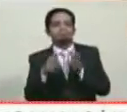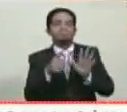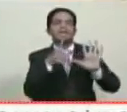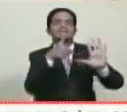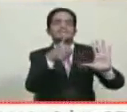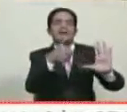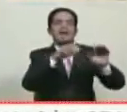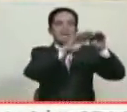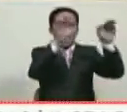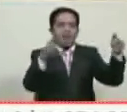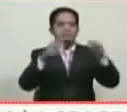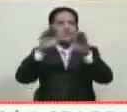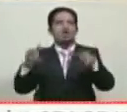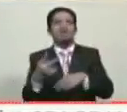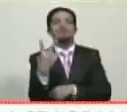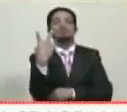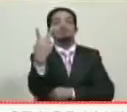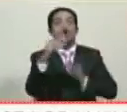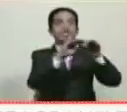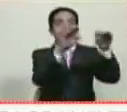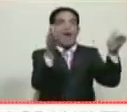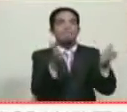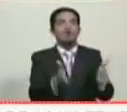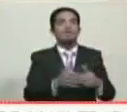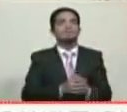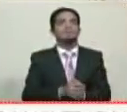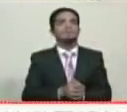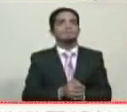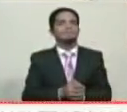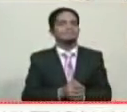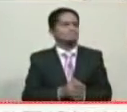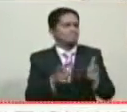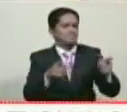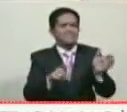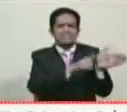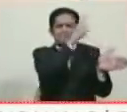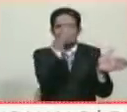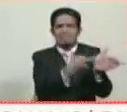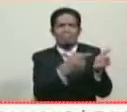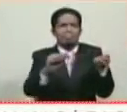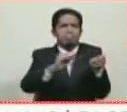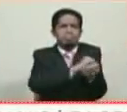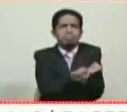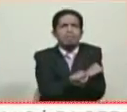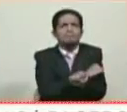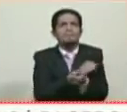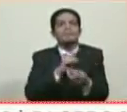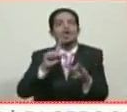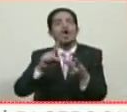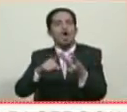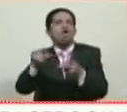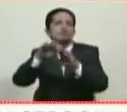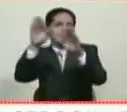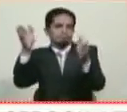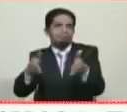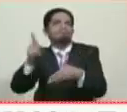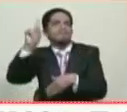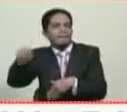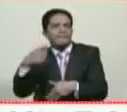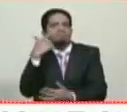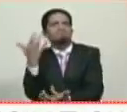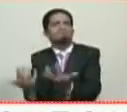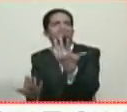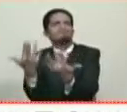galpones. 2 galpones se perdieron, tuvieron pérdida total. Otros galpones fueron afectados, material de otros galpones